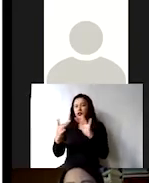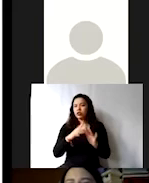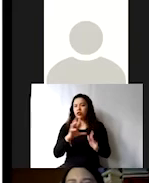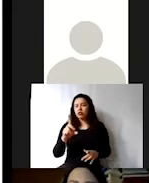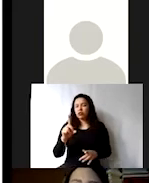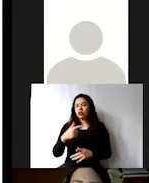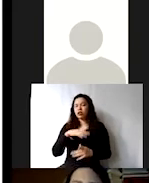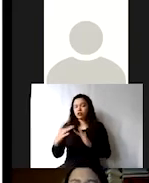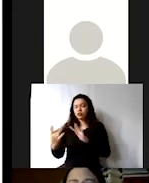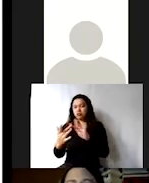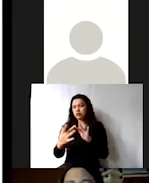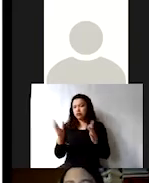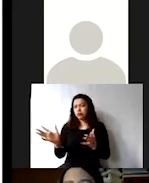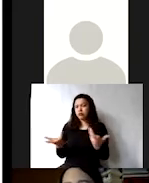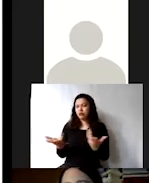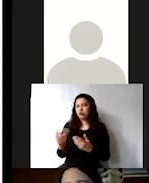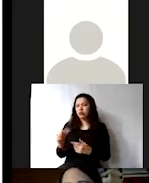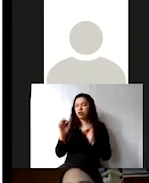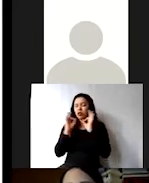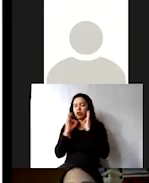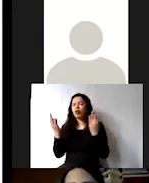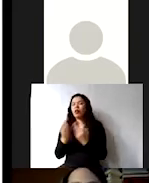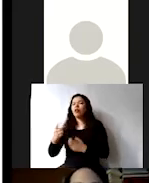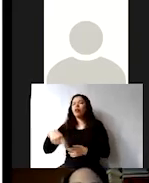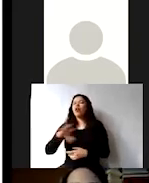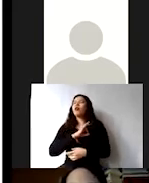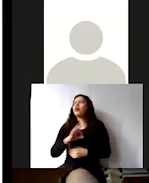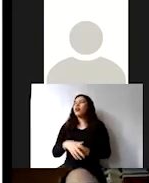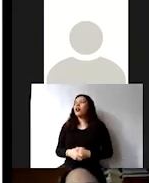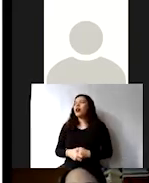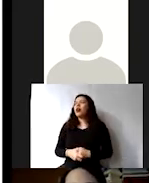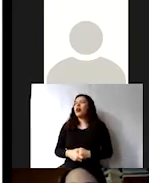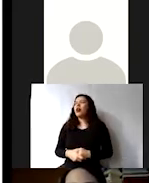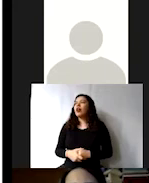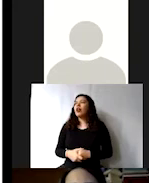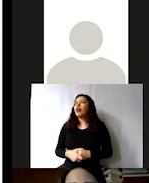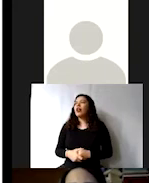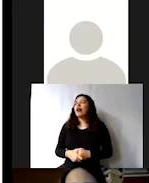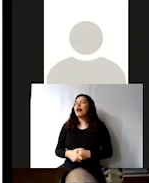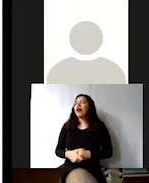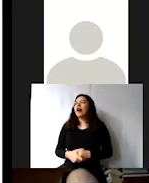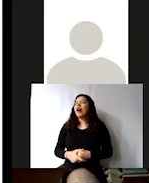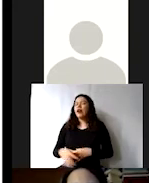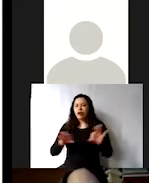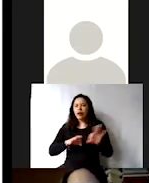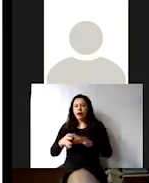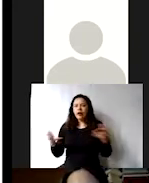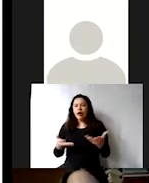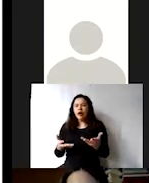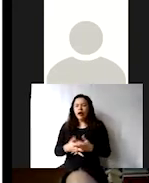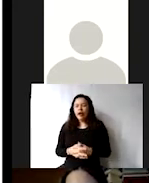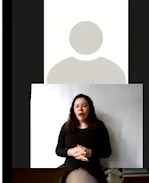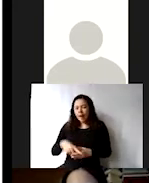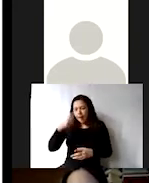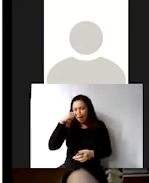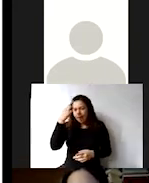que esa es otra forma en la que se pudiese hacer este trabajo de